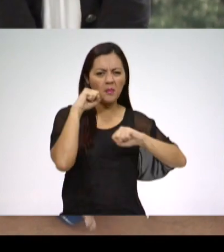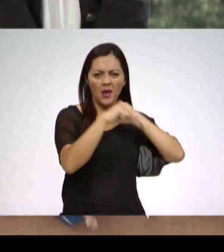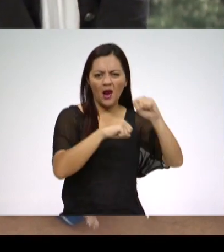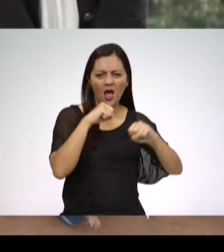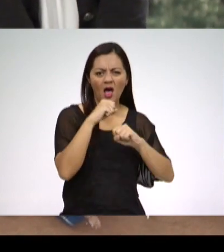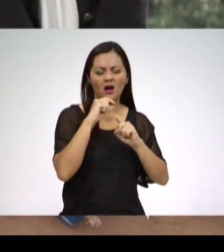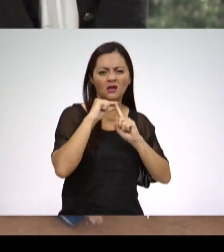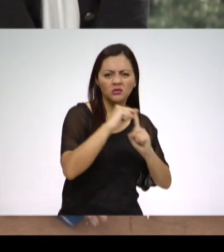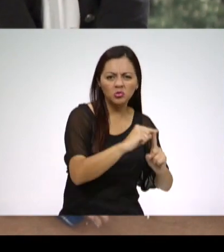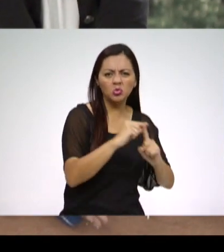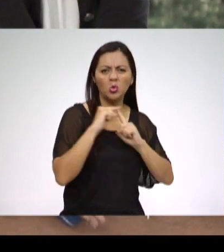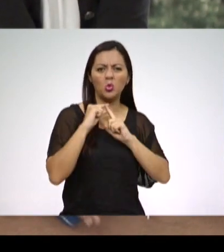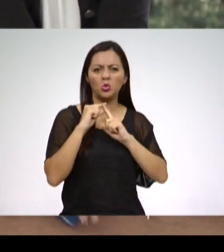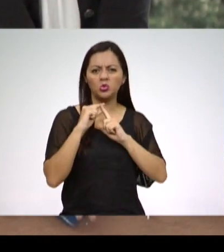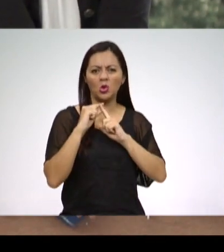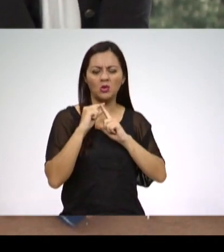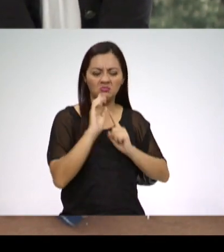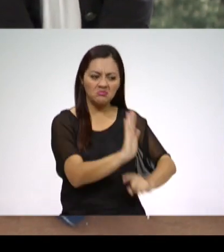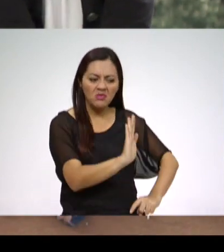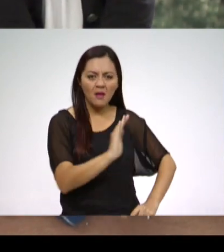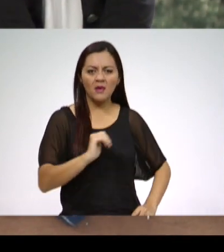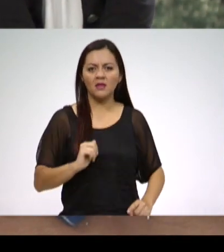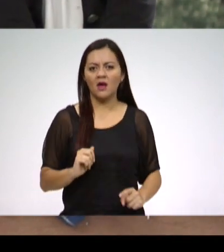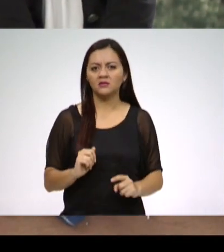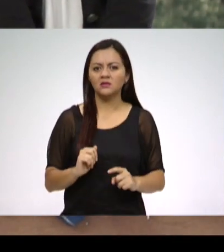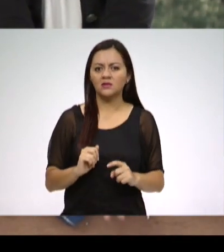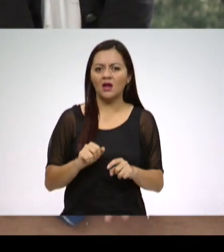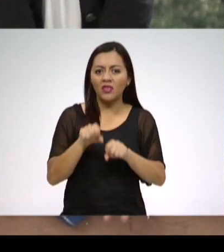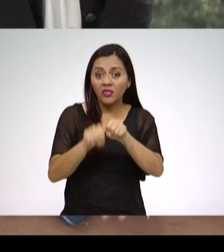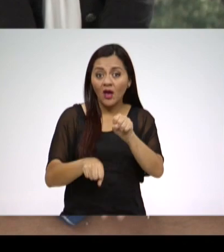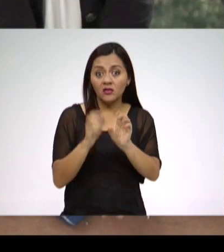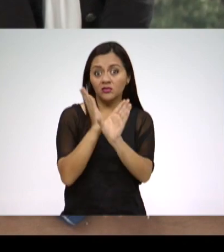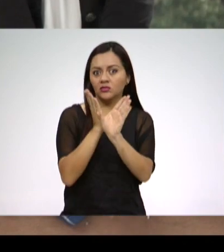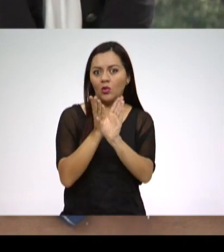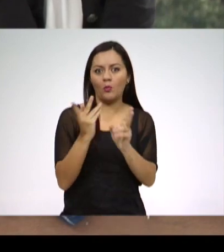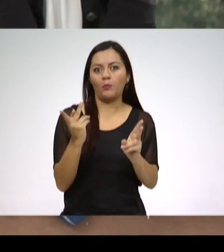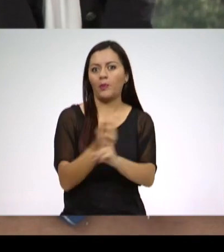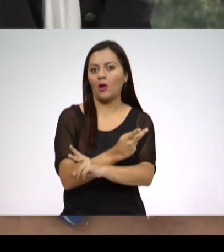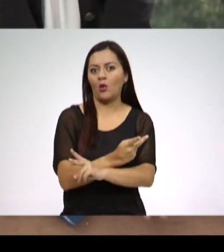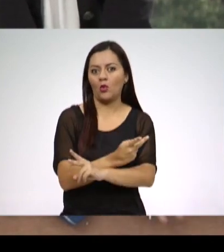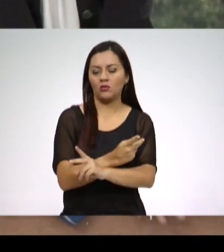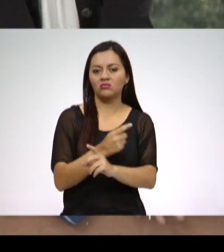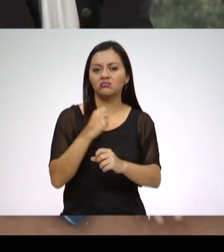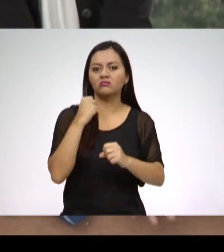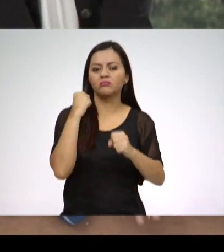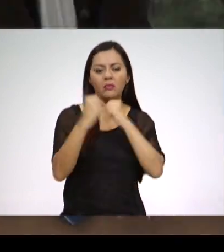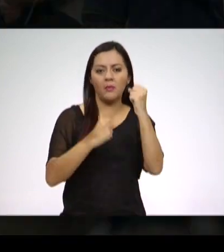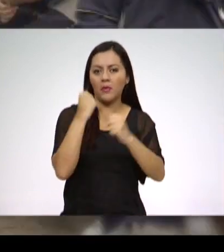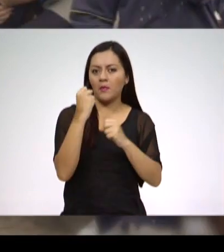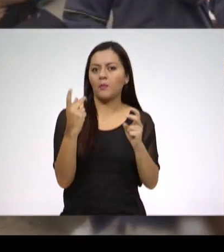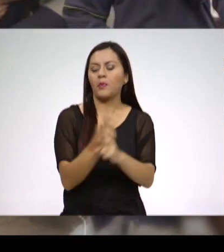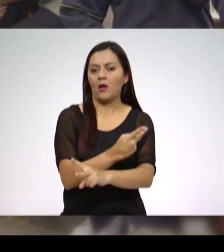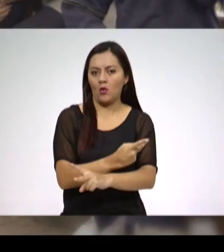los insultos, la intimidación, los daños psicológicos y luego van a la agresión y a los